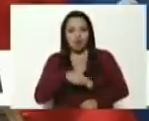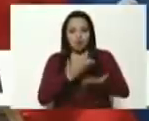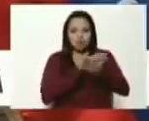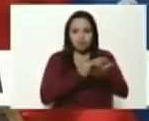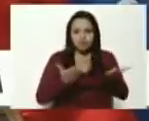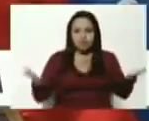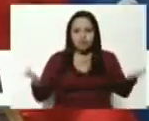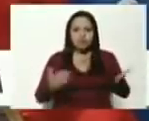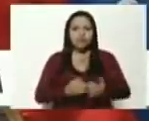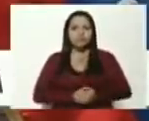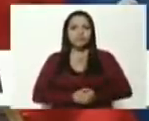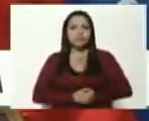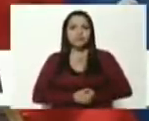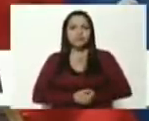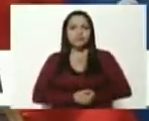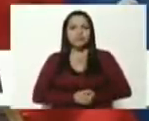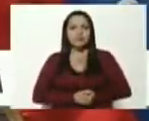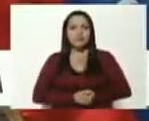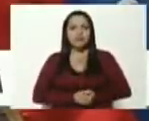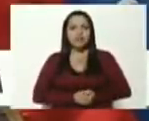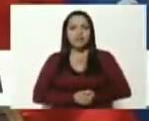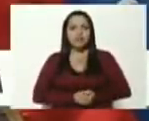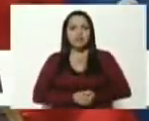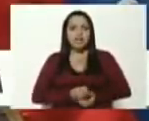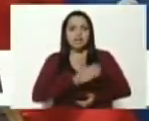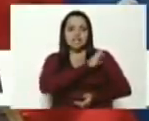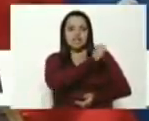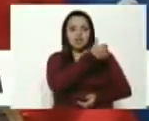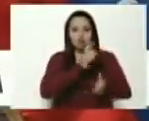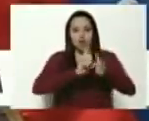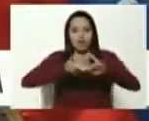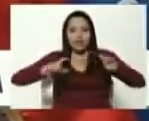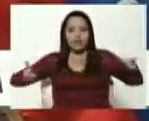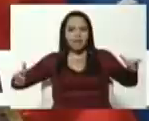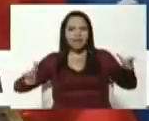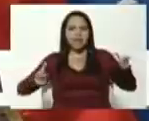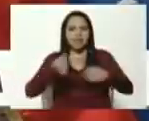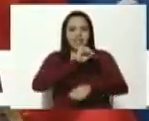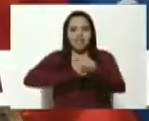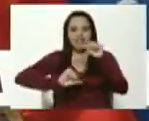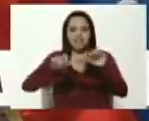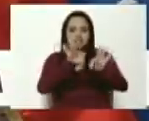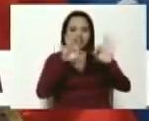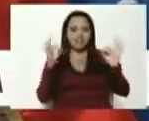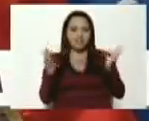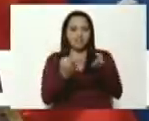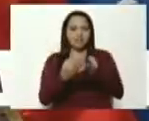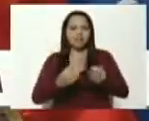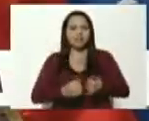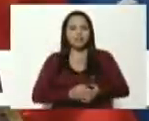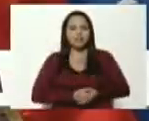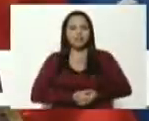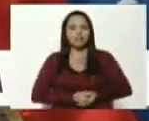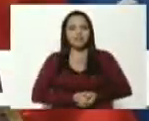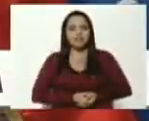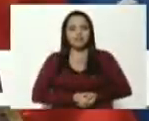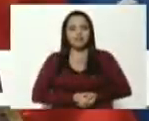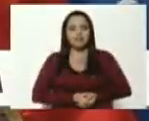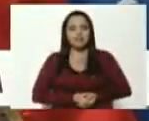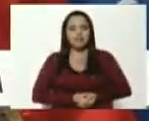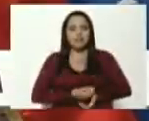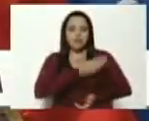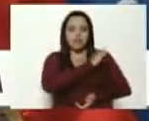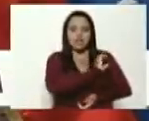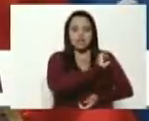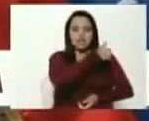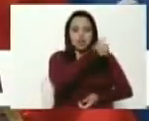disposición la Dirección General de Defensa de la Familia, de la Dirección